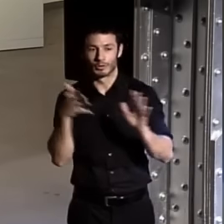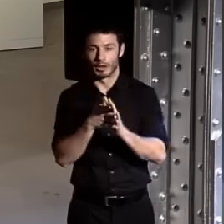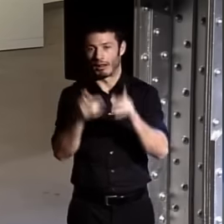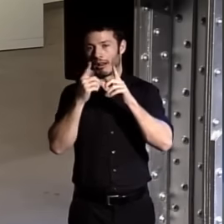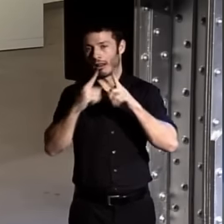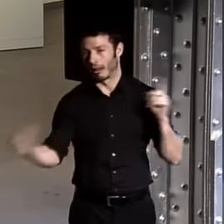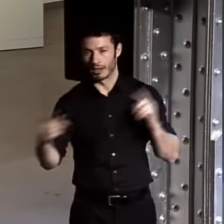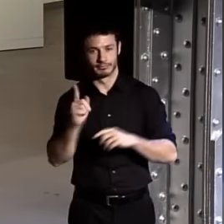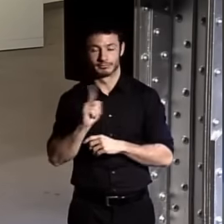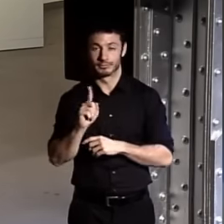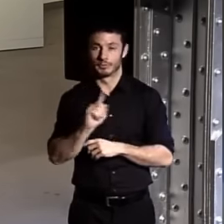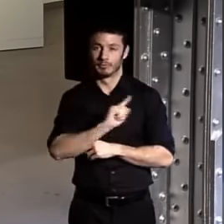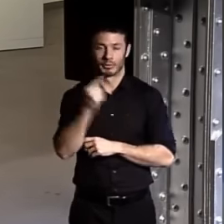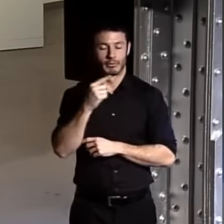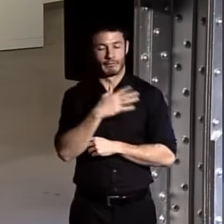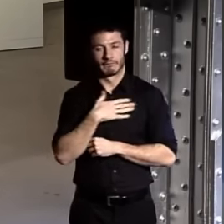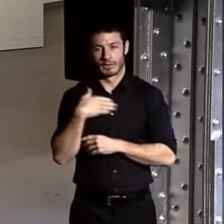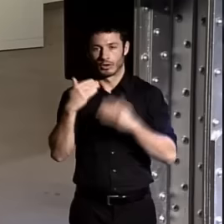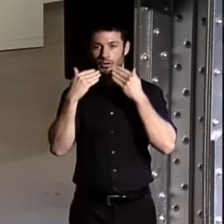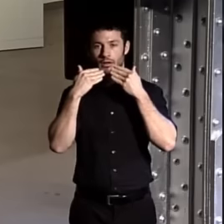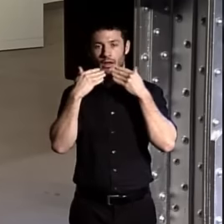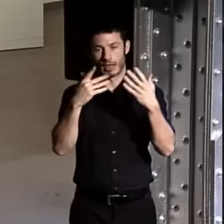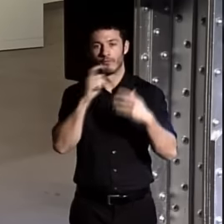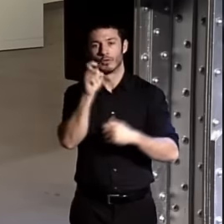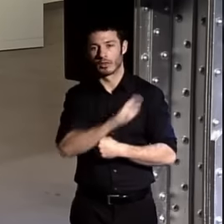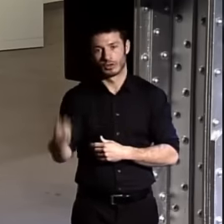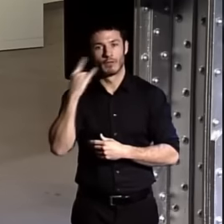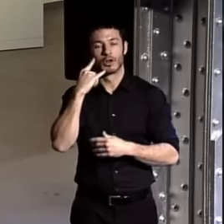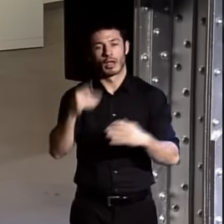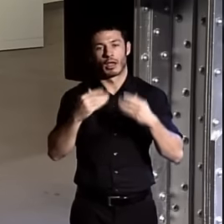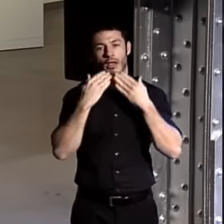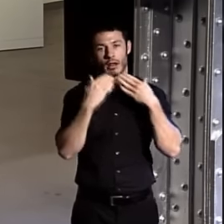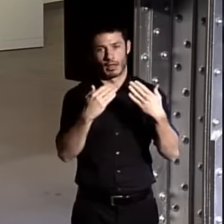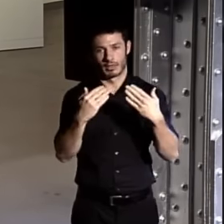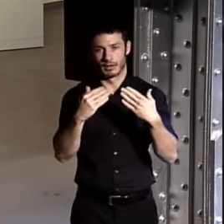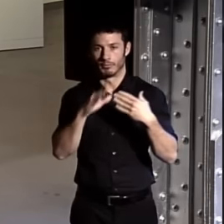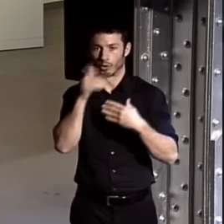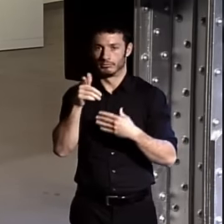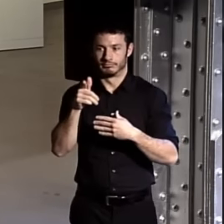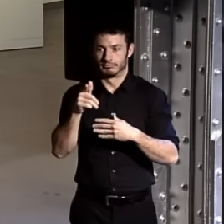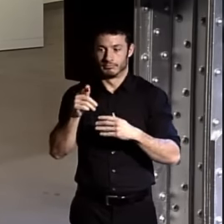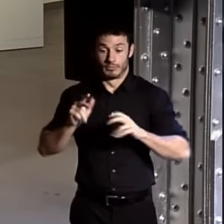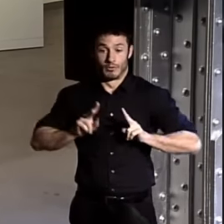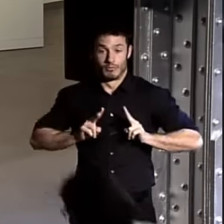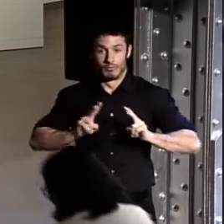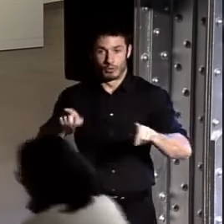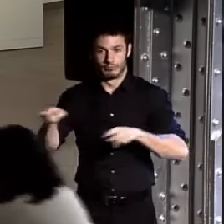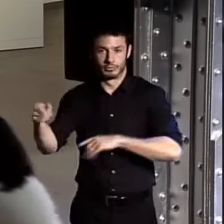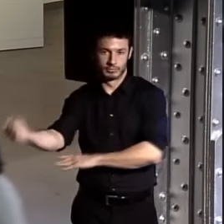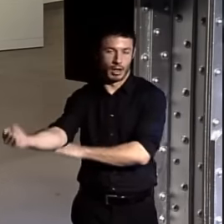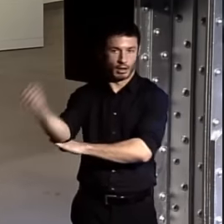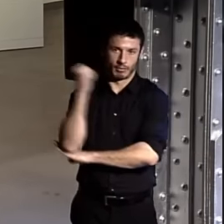demasiado en primer lugar quería agradecer a la fundación telefónica el que desde el primer minuto apostara por este